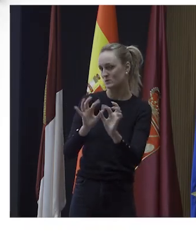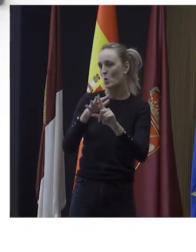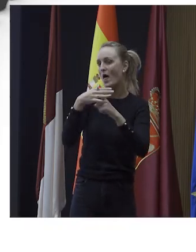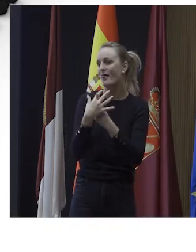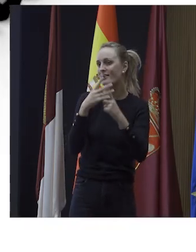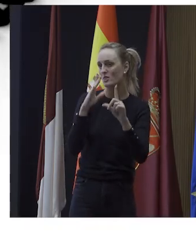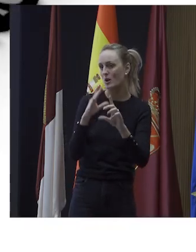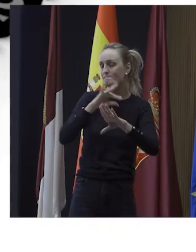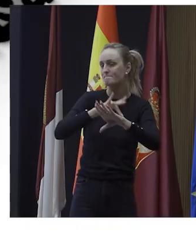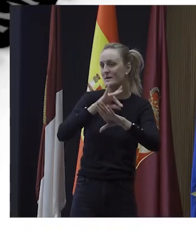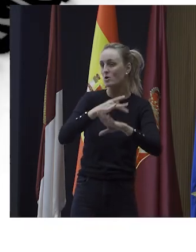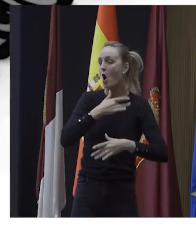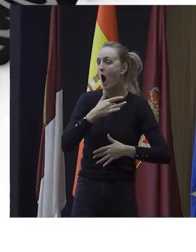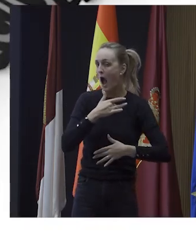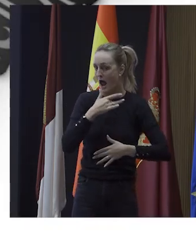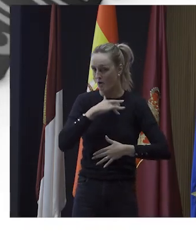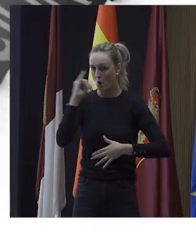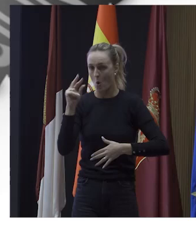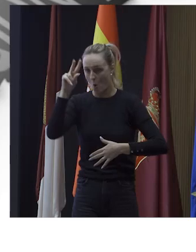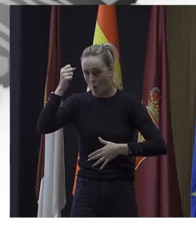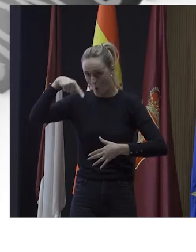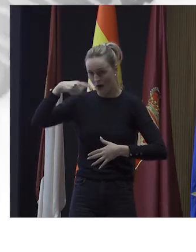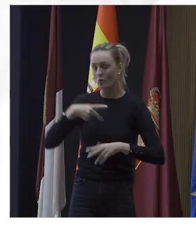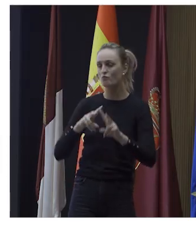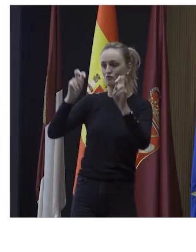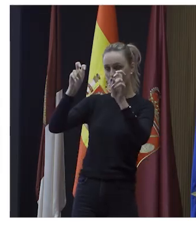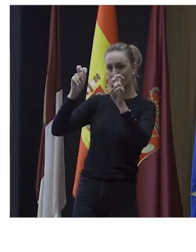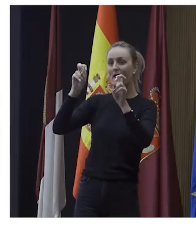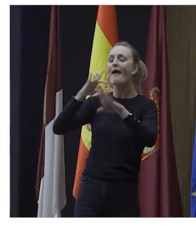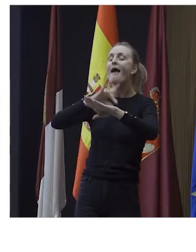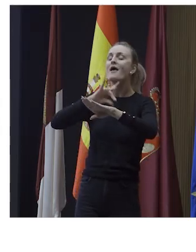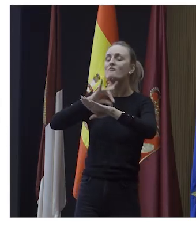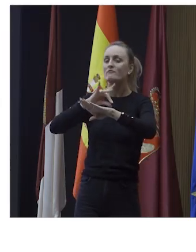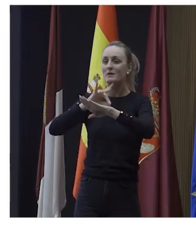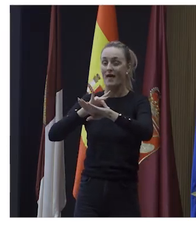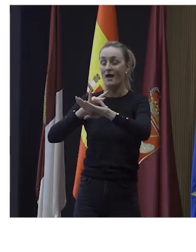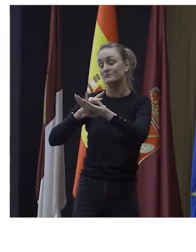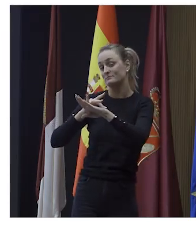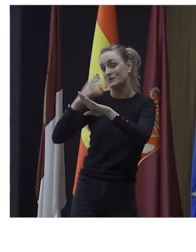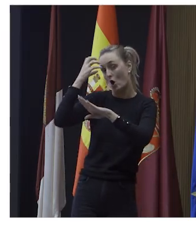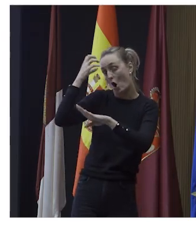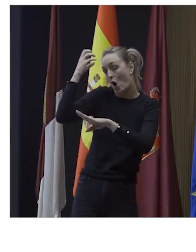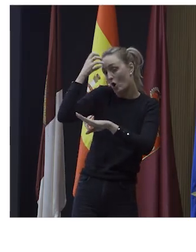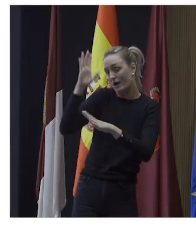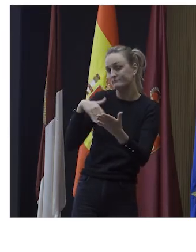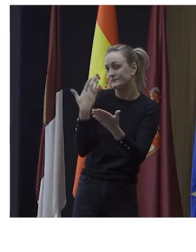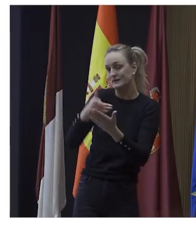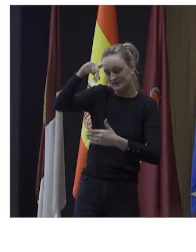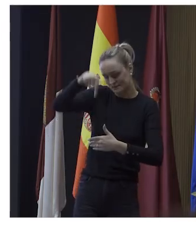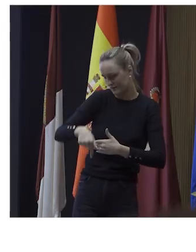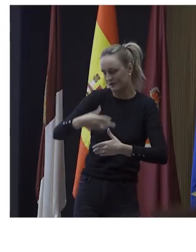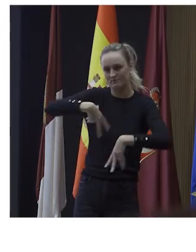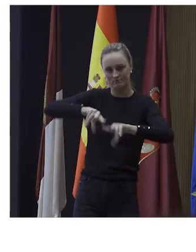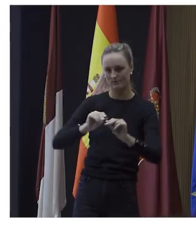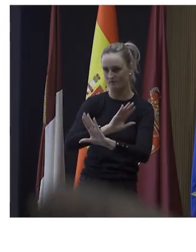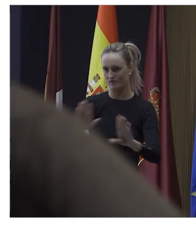Juan Luján Martínez, con una conferencia que lleva por título Enfermedad coronaria. Hasta aquí hemos llegado.